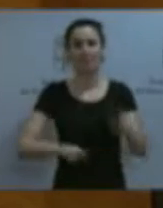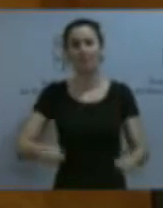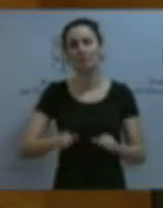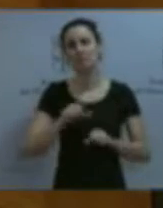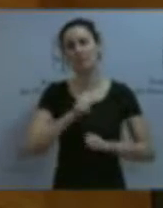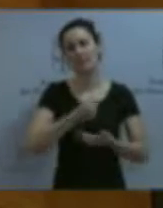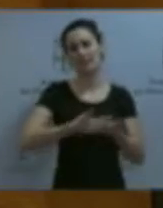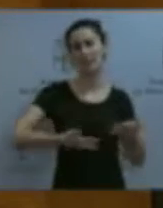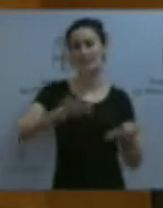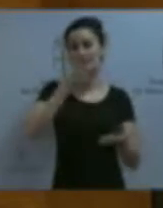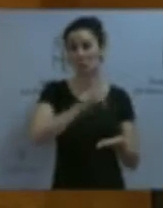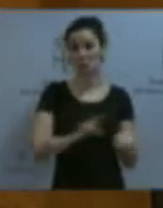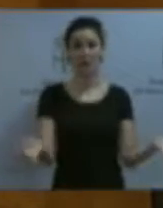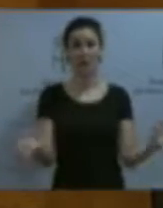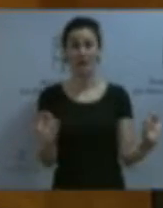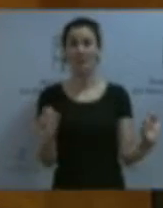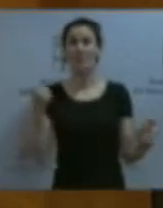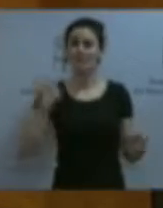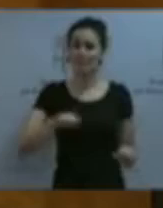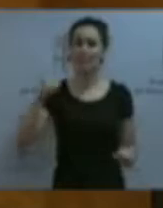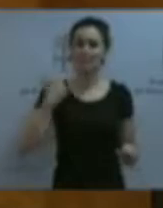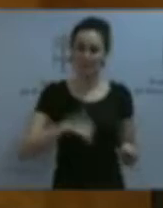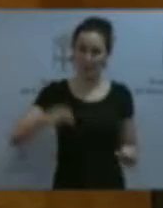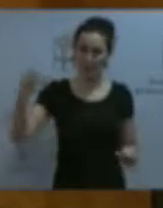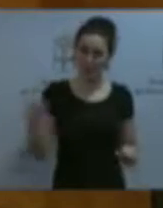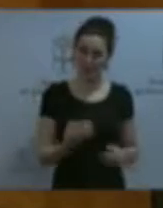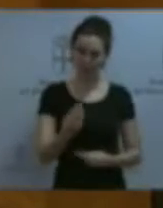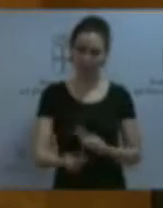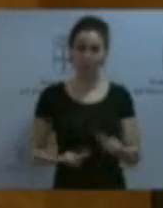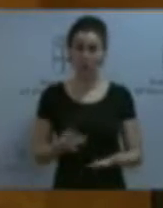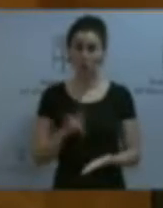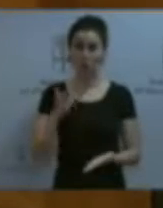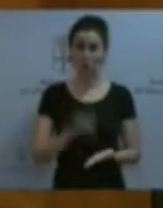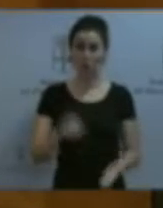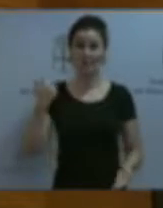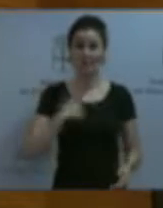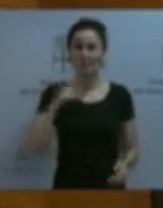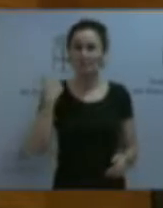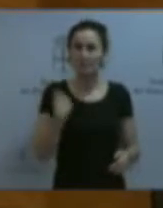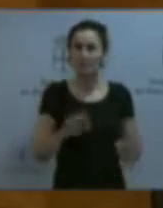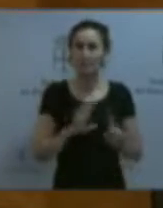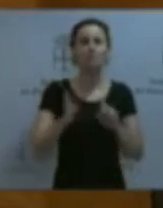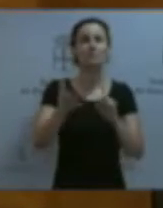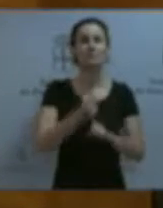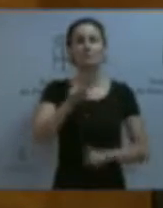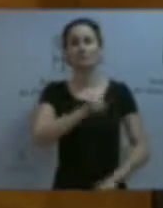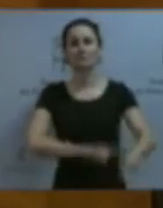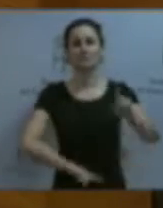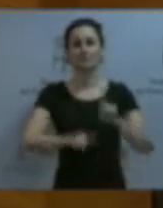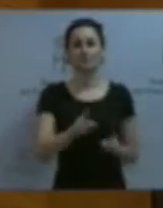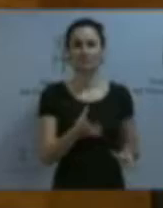espera. Si no lo fixo, fáigalo ya. O sea, y una vez que lo faiga puede decir que solucionó el problema. Y